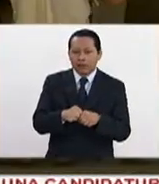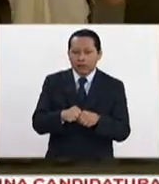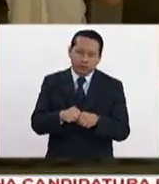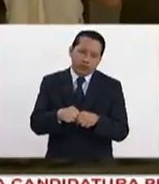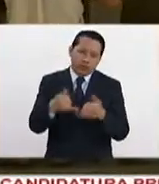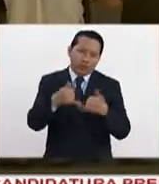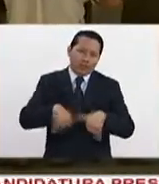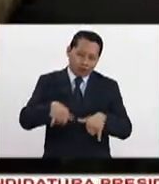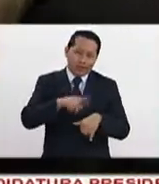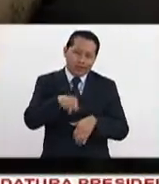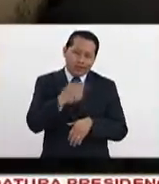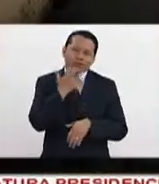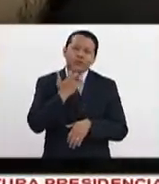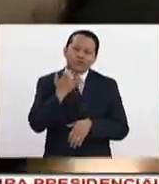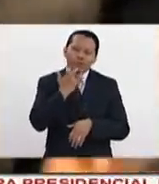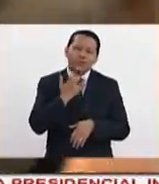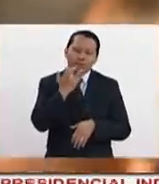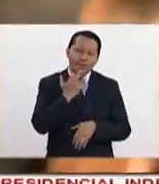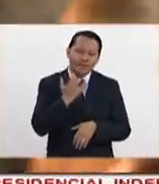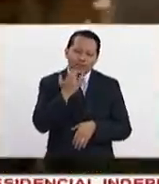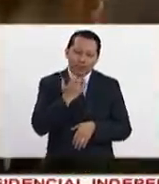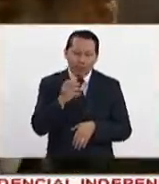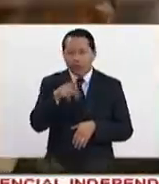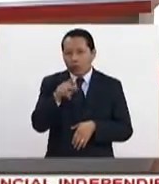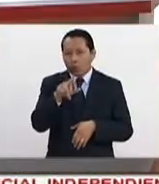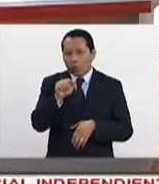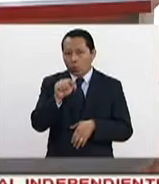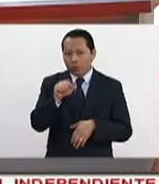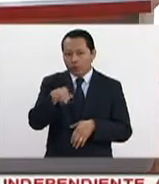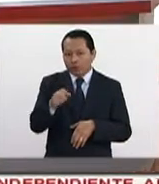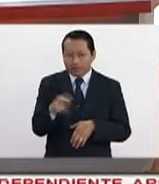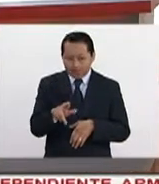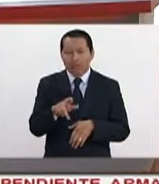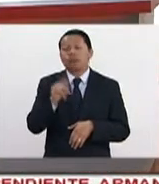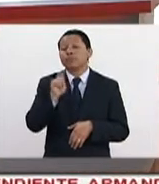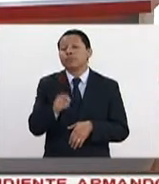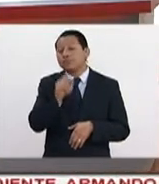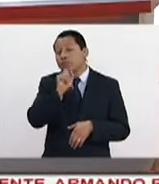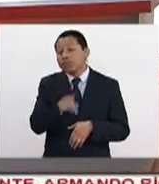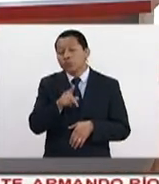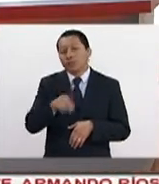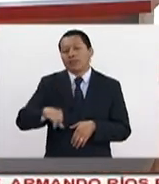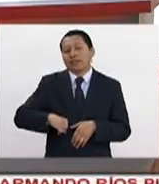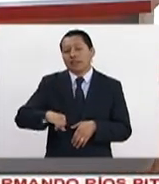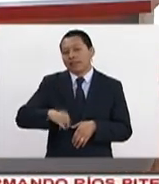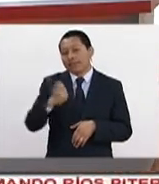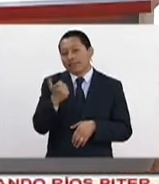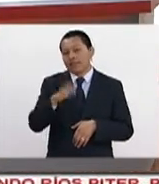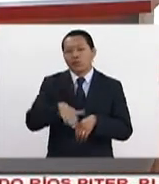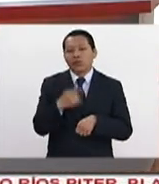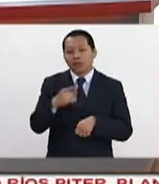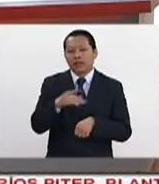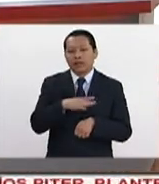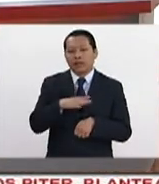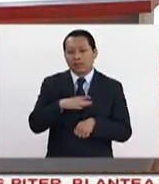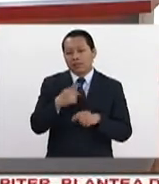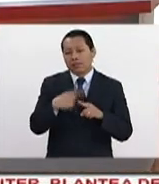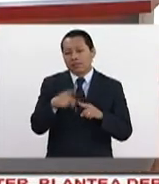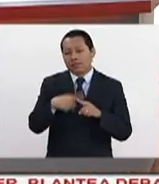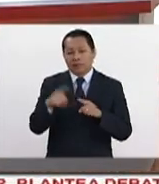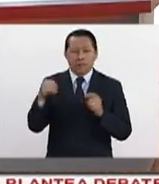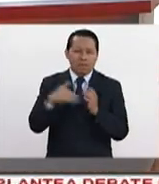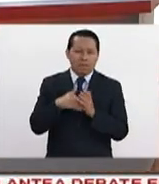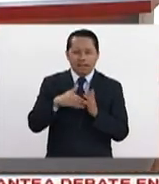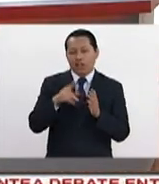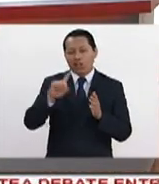que evidentemente es judío, Kushner, y él tiene intereses económicos porque ha estado enviando decenas de miles